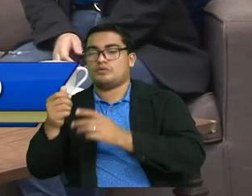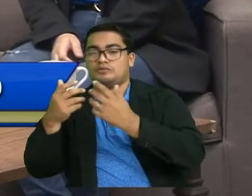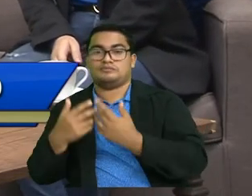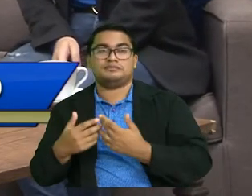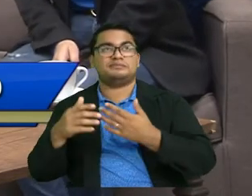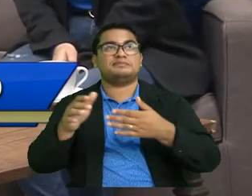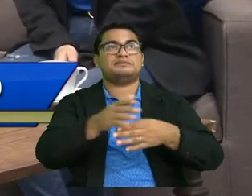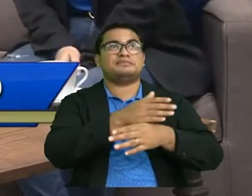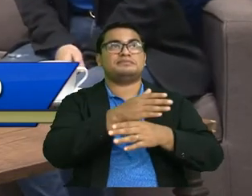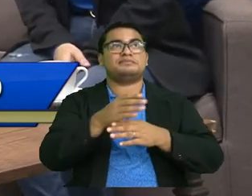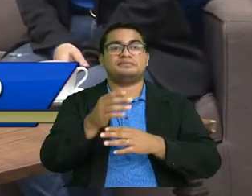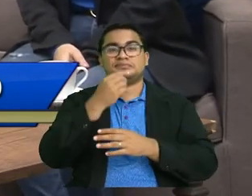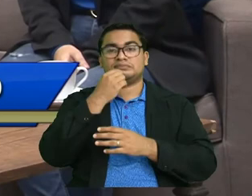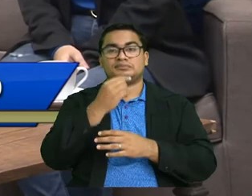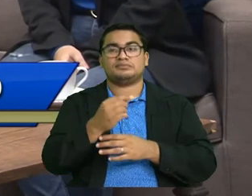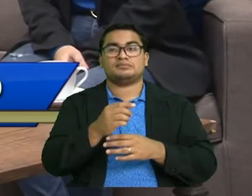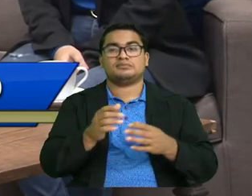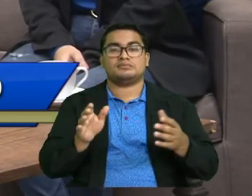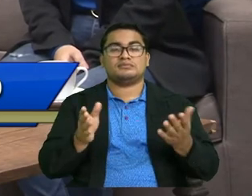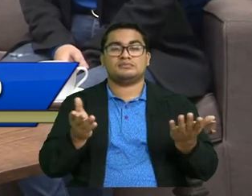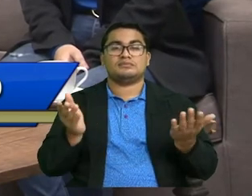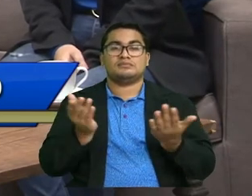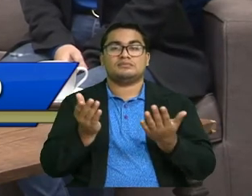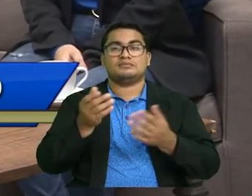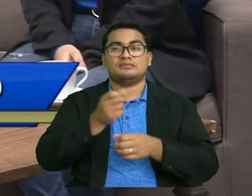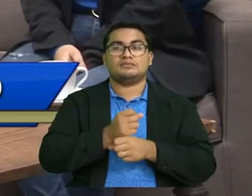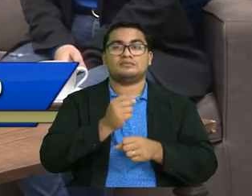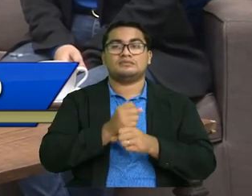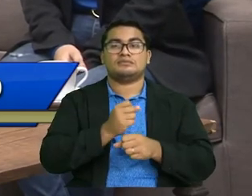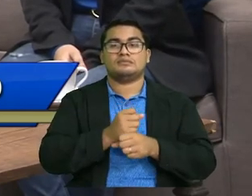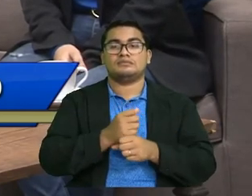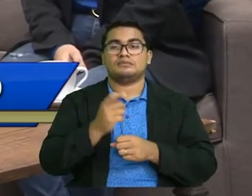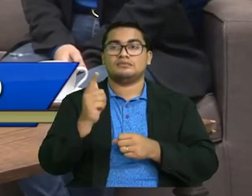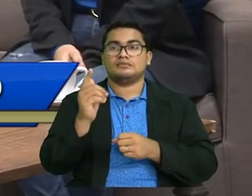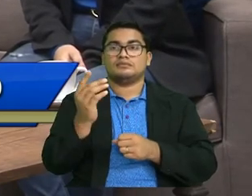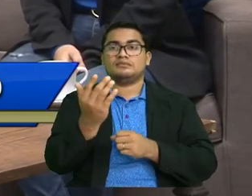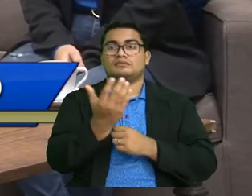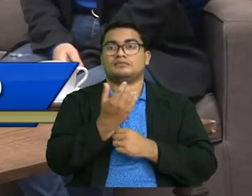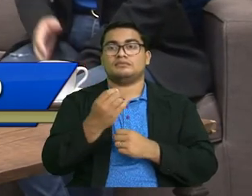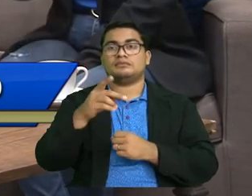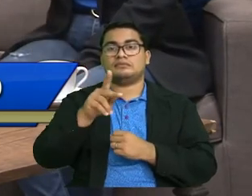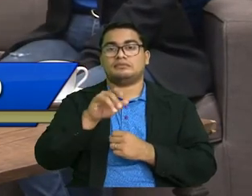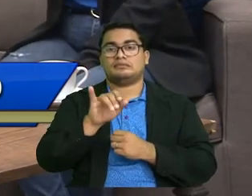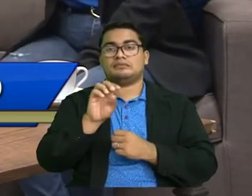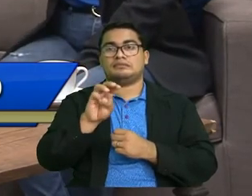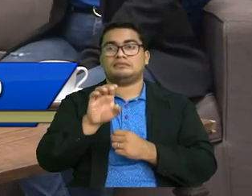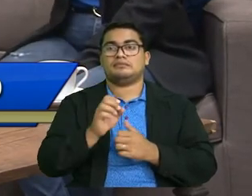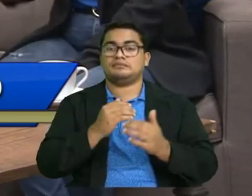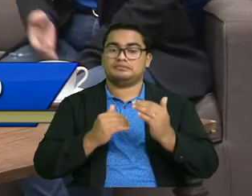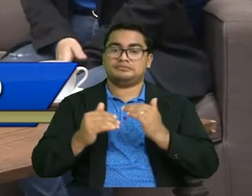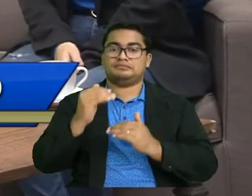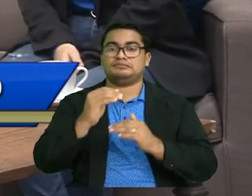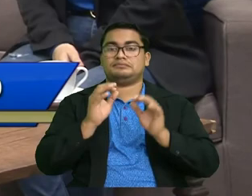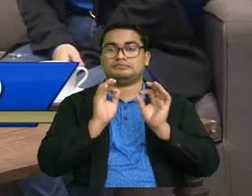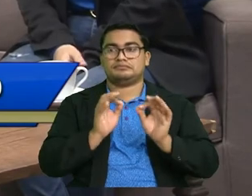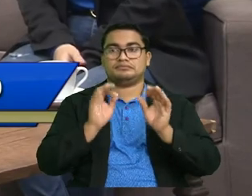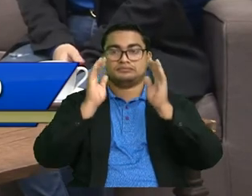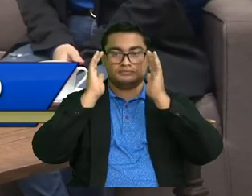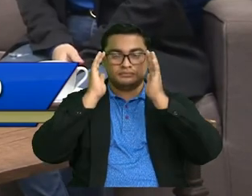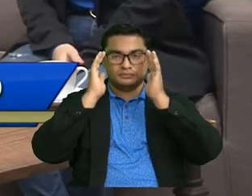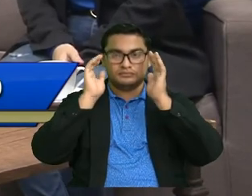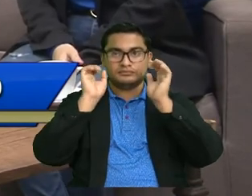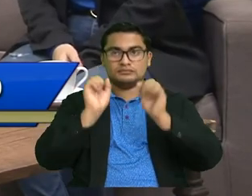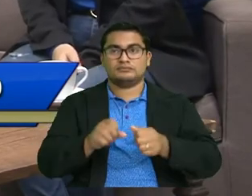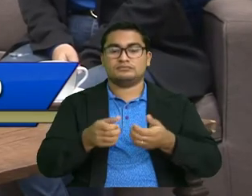seguimos trabajando, ¿verdad?, en pro, por supuesto, de que todas las pymes crezcan y que se puedan lanzar